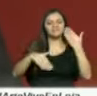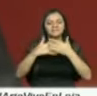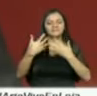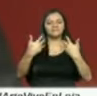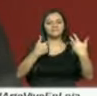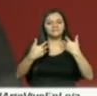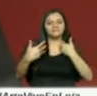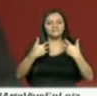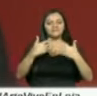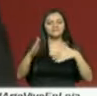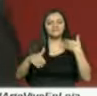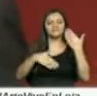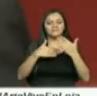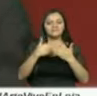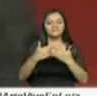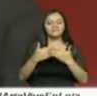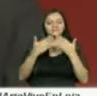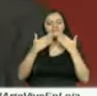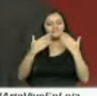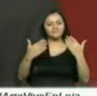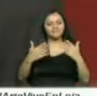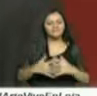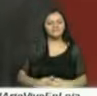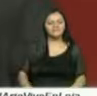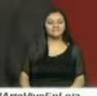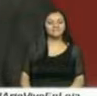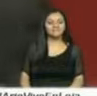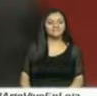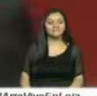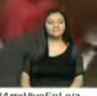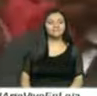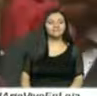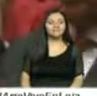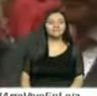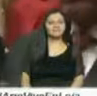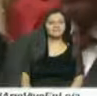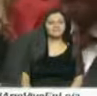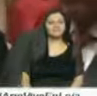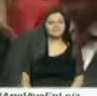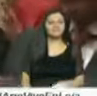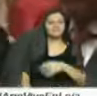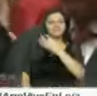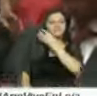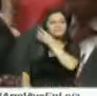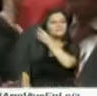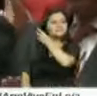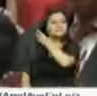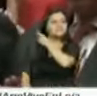artes, todas. Muchísimas gracias por la presencia de ustedes.